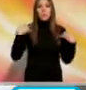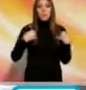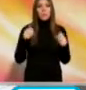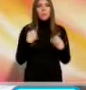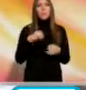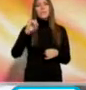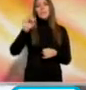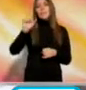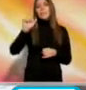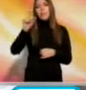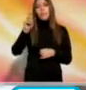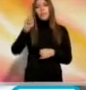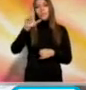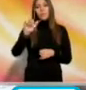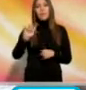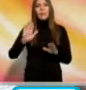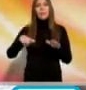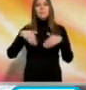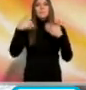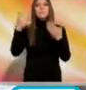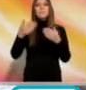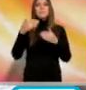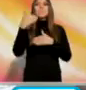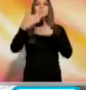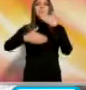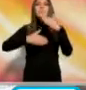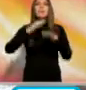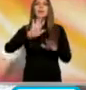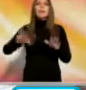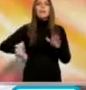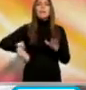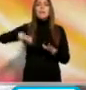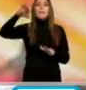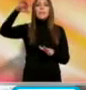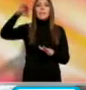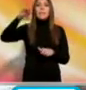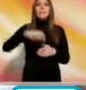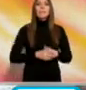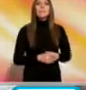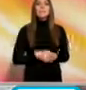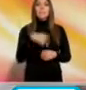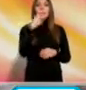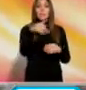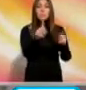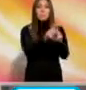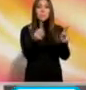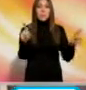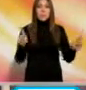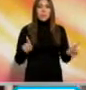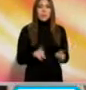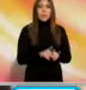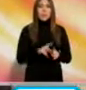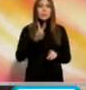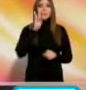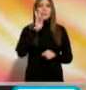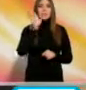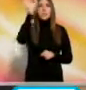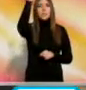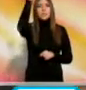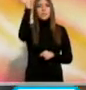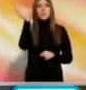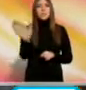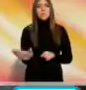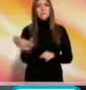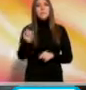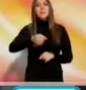A Isadora llega a avanzada edad. En la plaza está la pequeña pared de los viejos